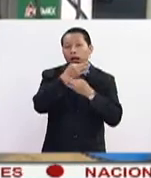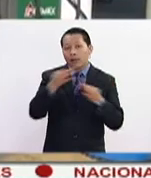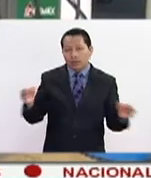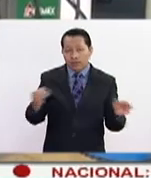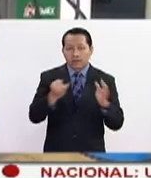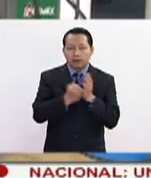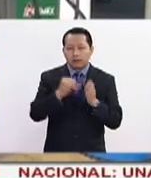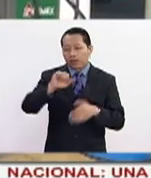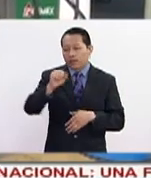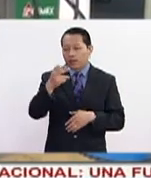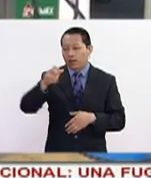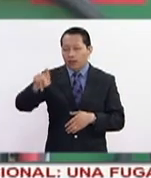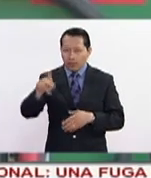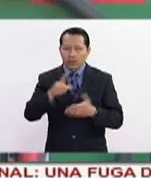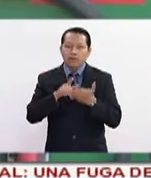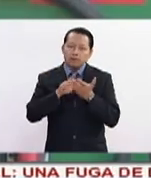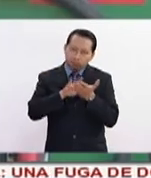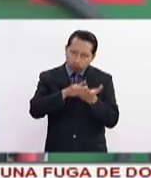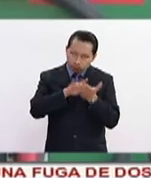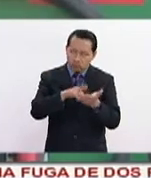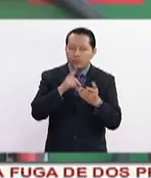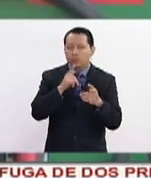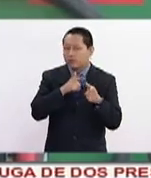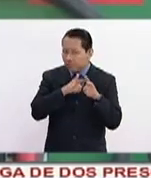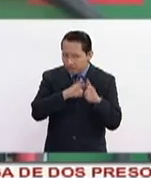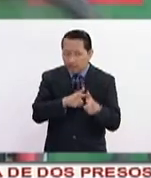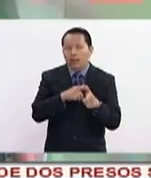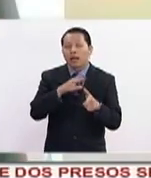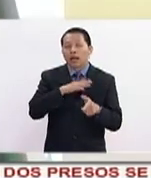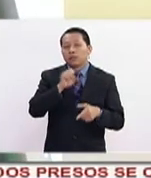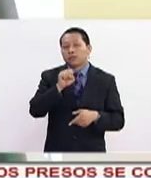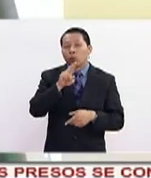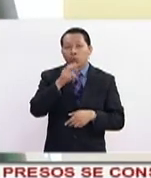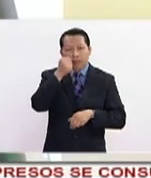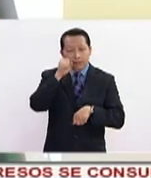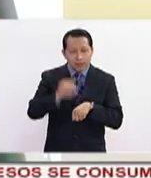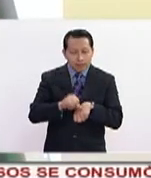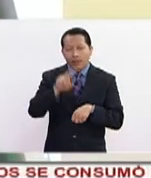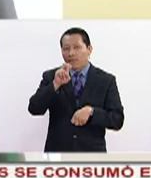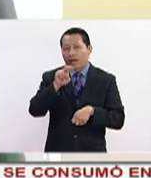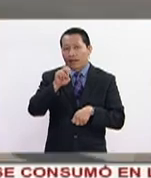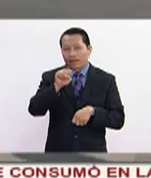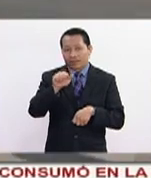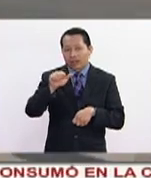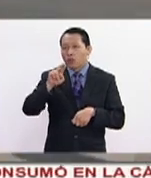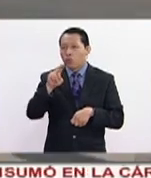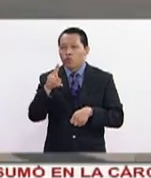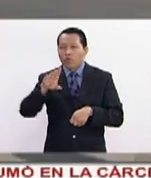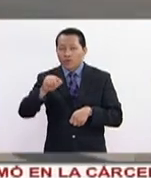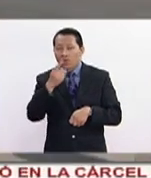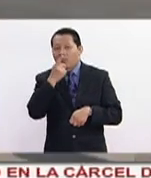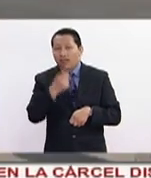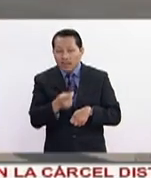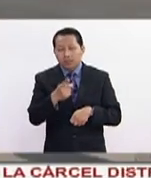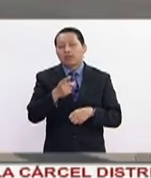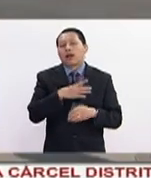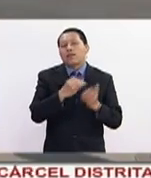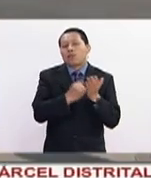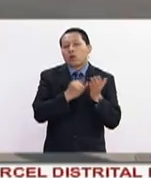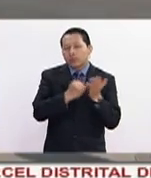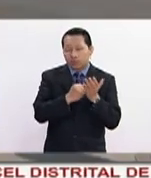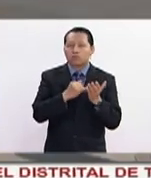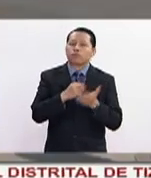Hacienda mantendrá el subsidio, la subsecretaria Vanessa Rubio aseguró que este subsidio no impactará a las